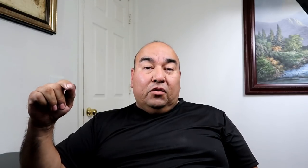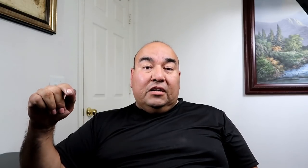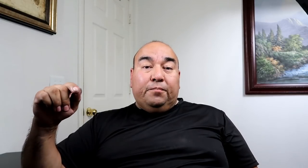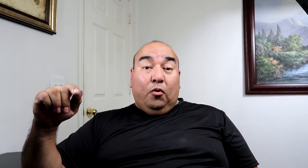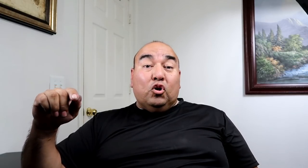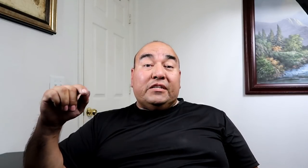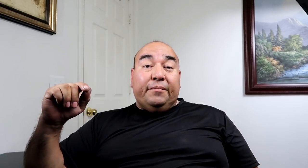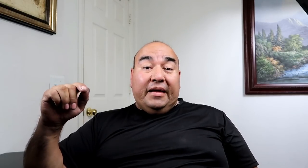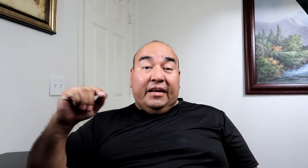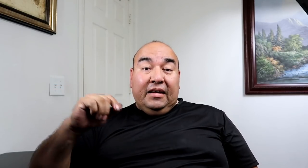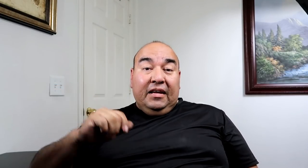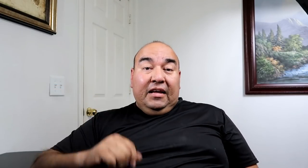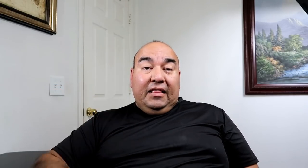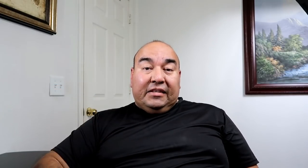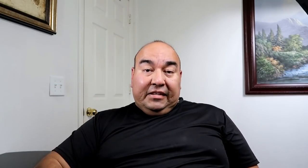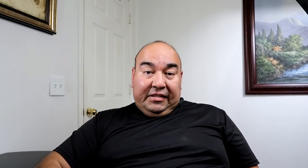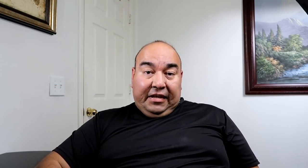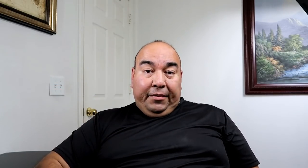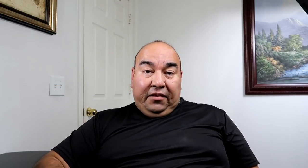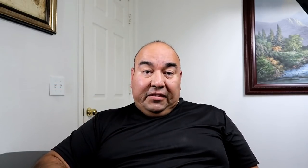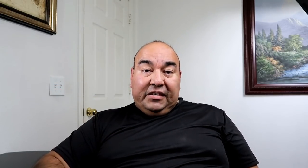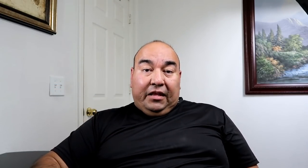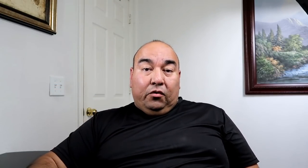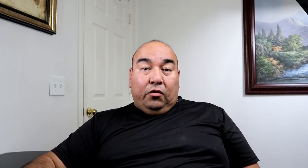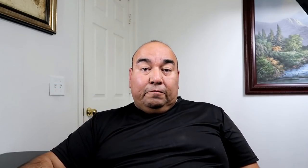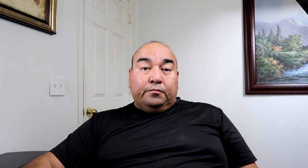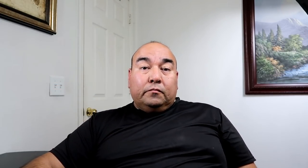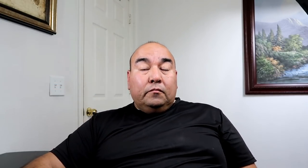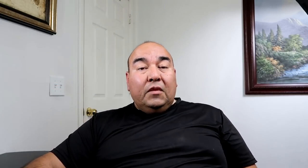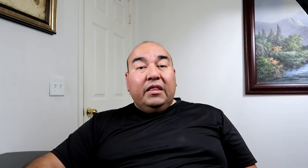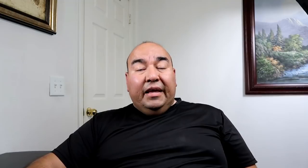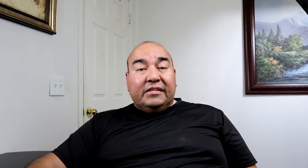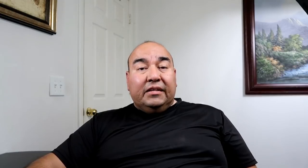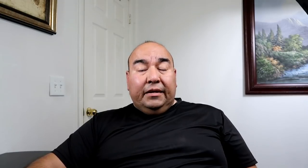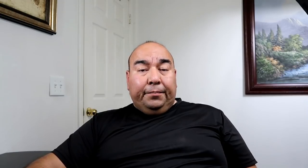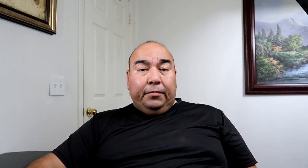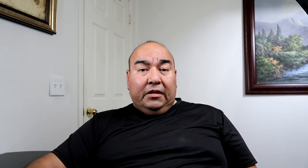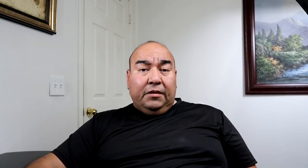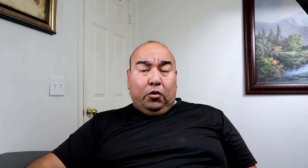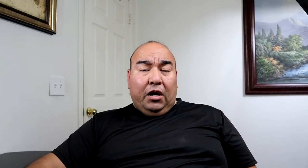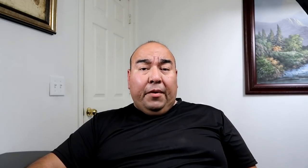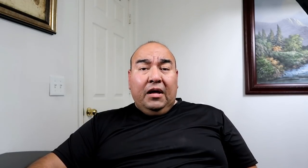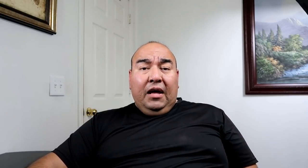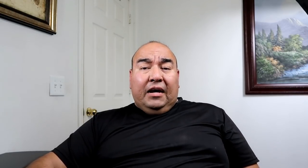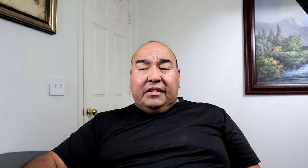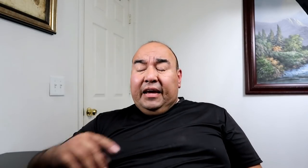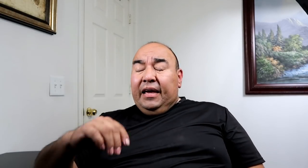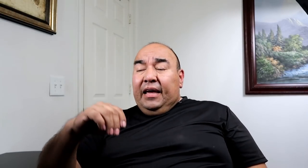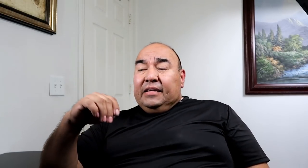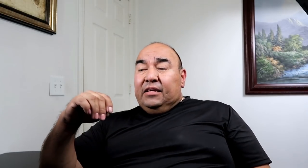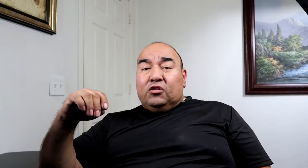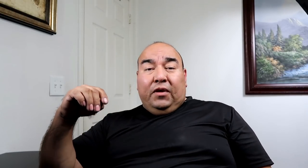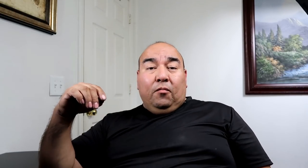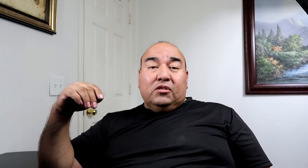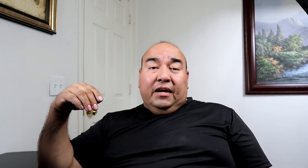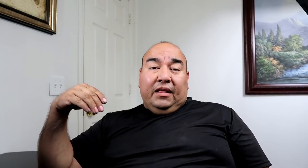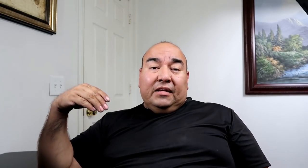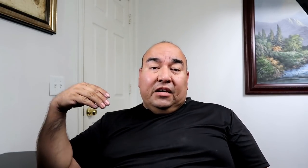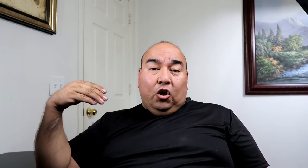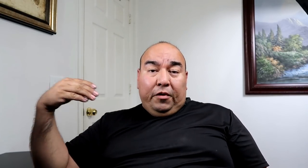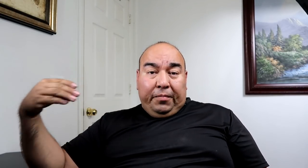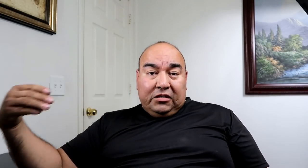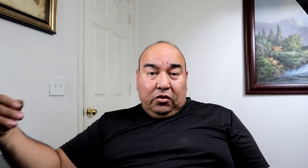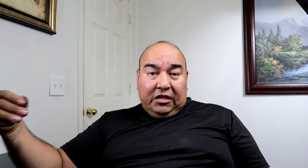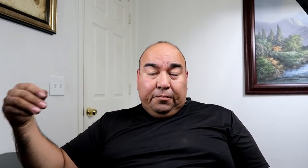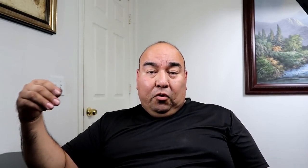5.000 personas por semana las que se están beneficiando de este programa. Así que si nos fuéramos a